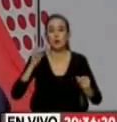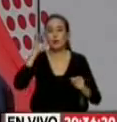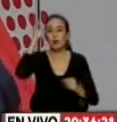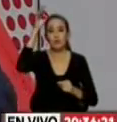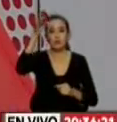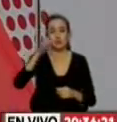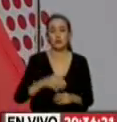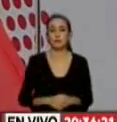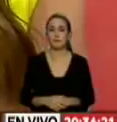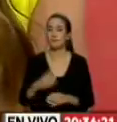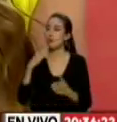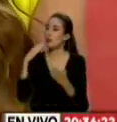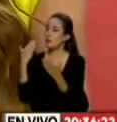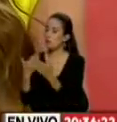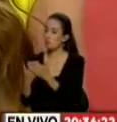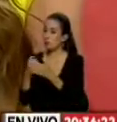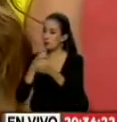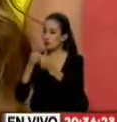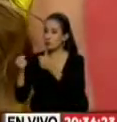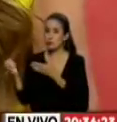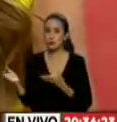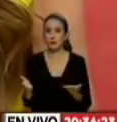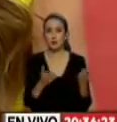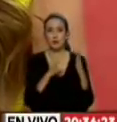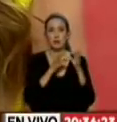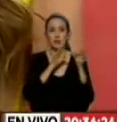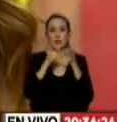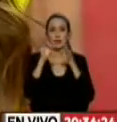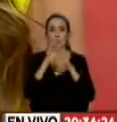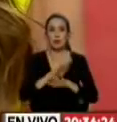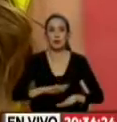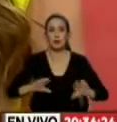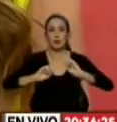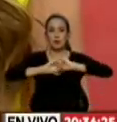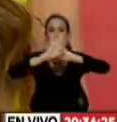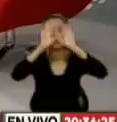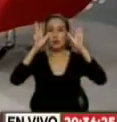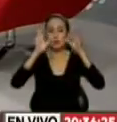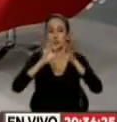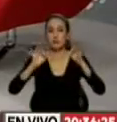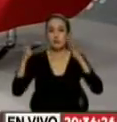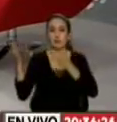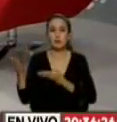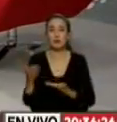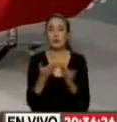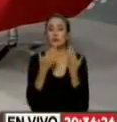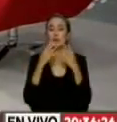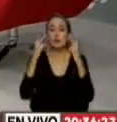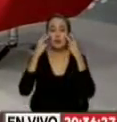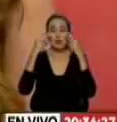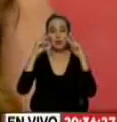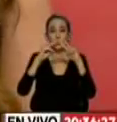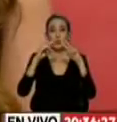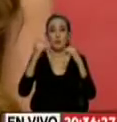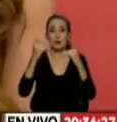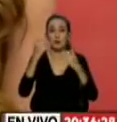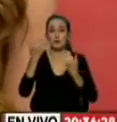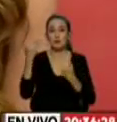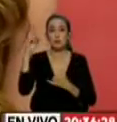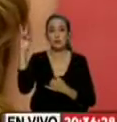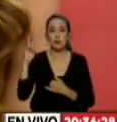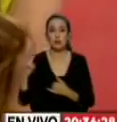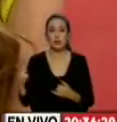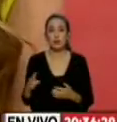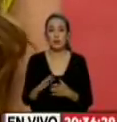a este problema. Muchísimas gracias. Siempre un gusto. Por ayudarnos a entender y aclarar estos puntos que son muy importantes para conocer más lo que está sucediendo en nuestro hermano